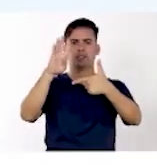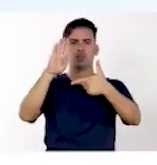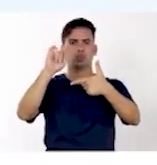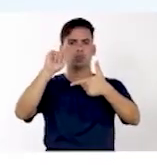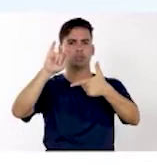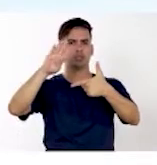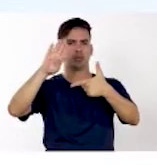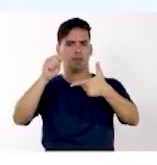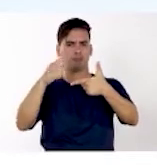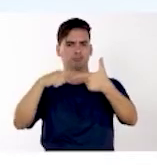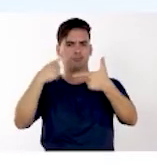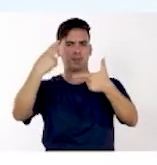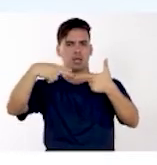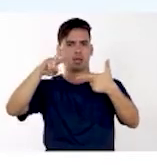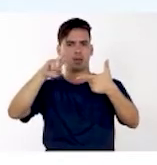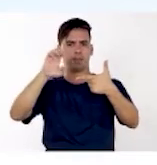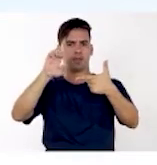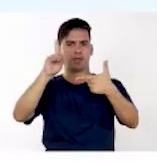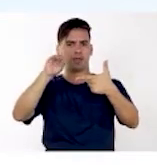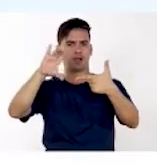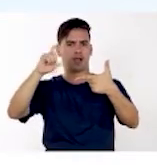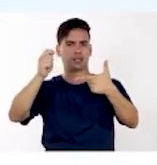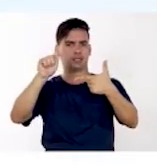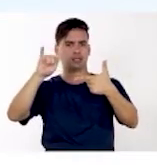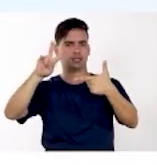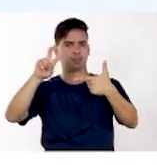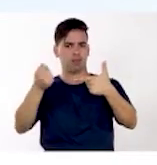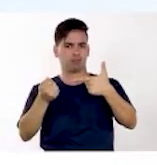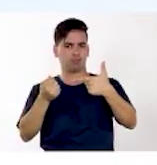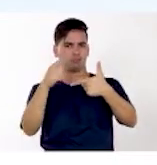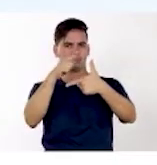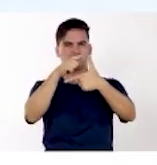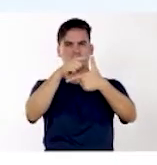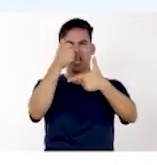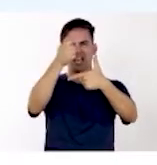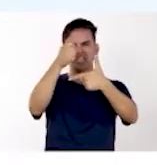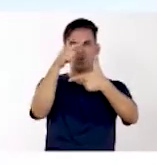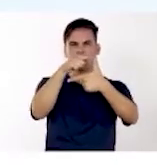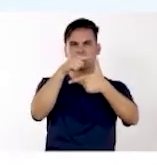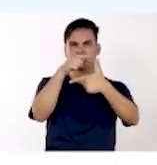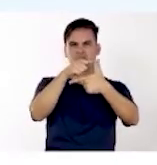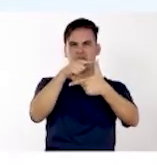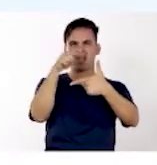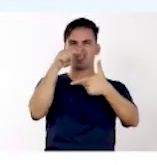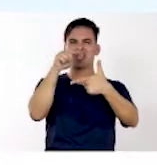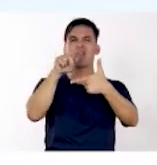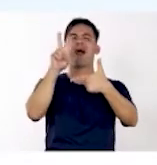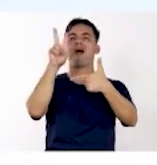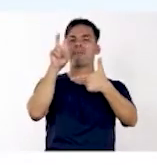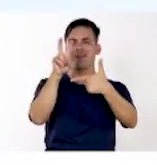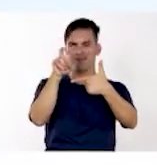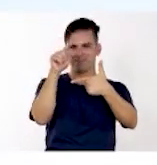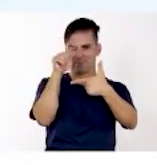es predicativa esa oración? Cuando su predicado es verbal.